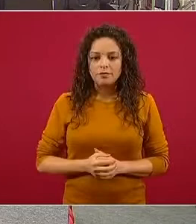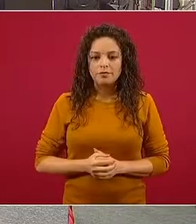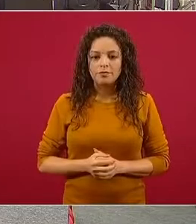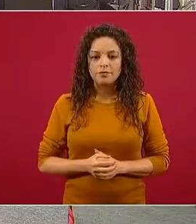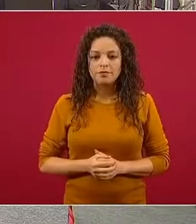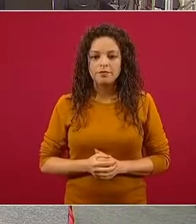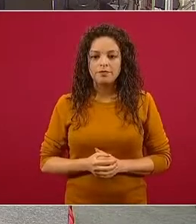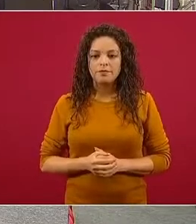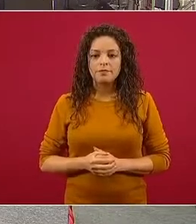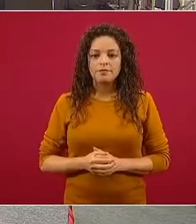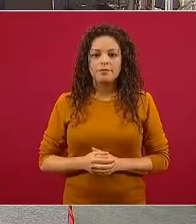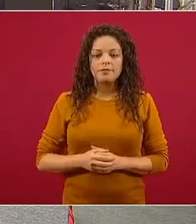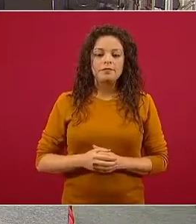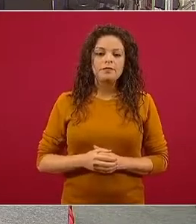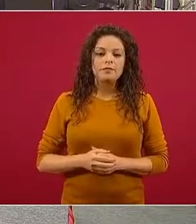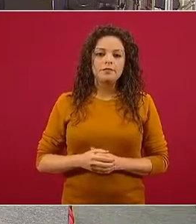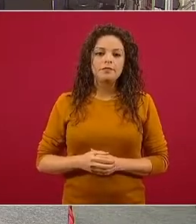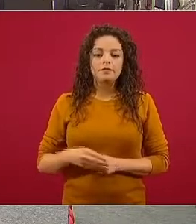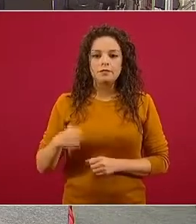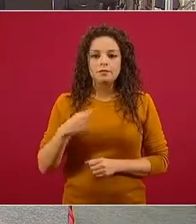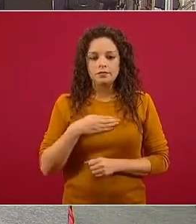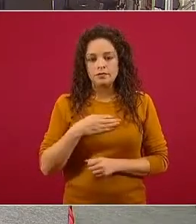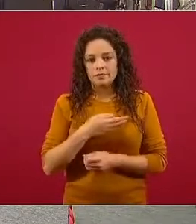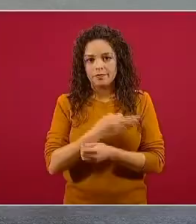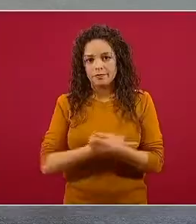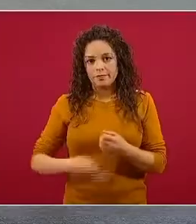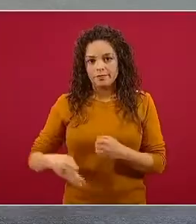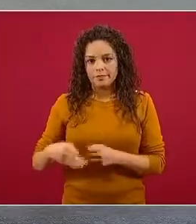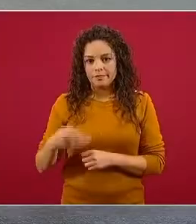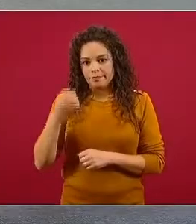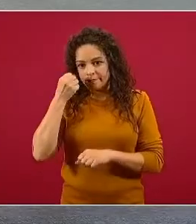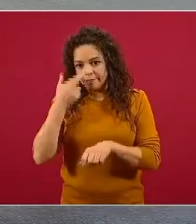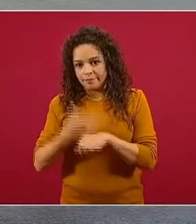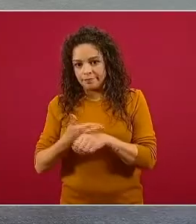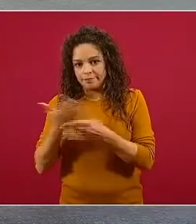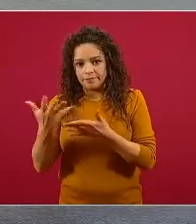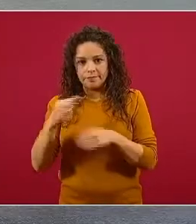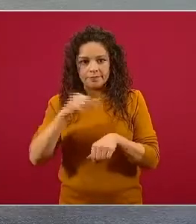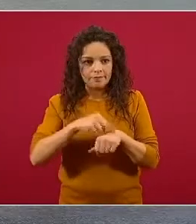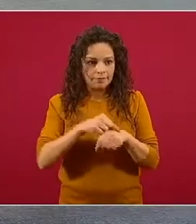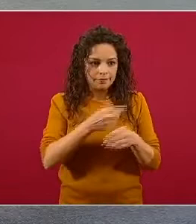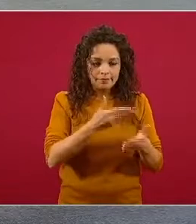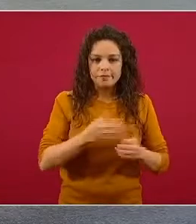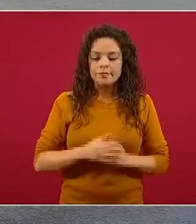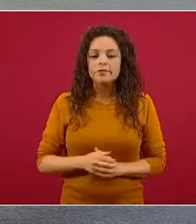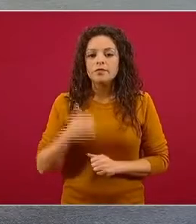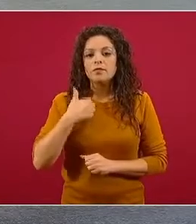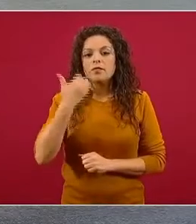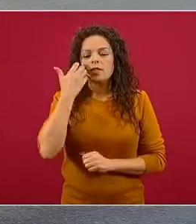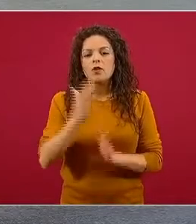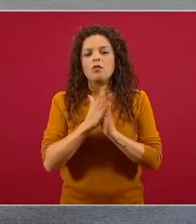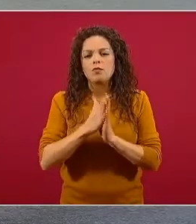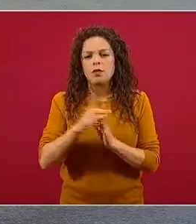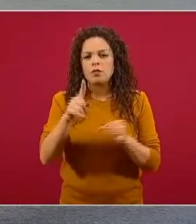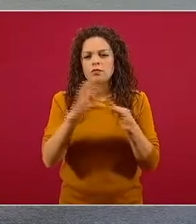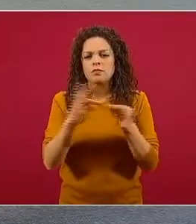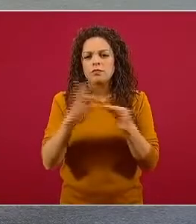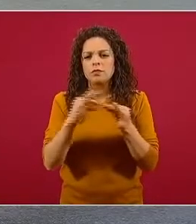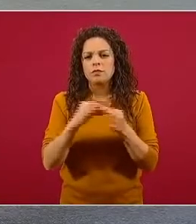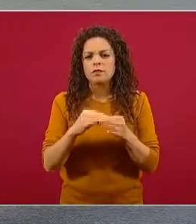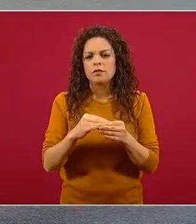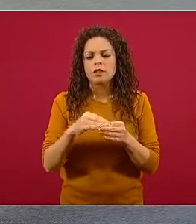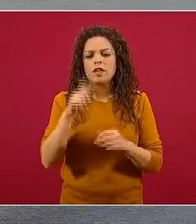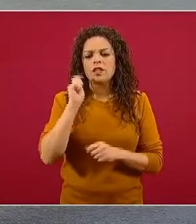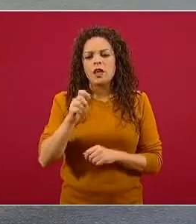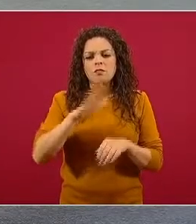tardes, doctor Gatell, secretario. Me gustaría, si pudiera puntualizarnos algunos detalles sobre lo que mencionaba de la vacuna. Para mí es